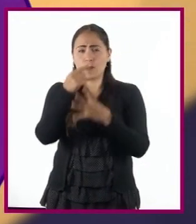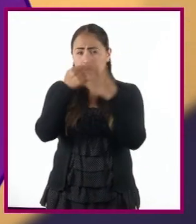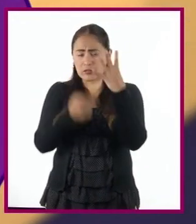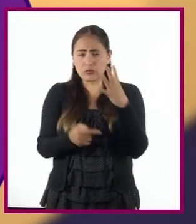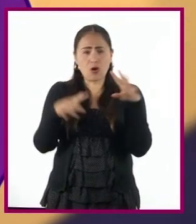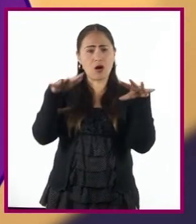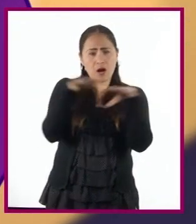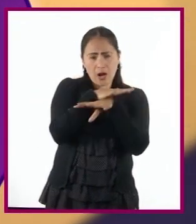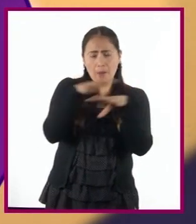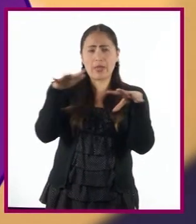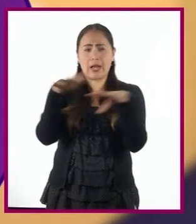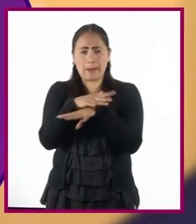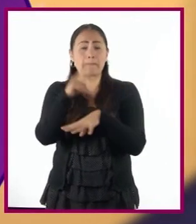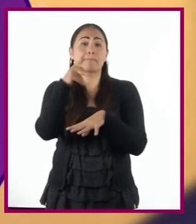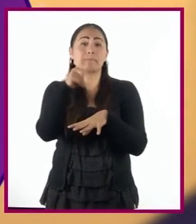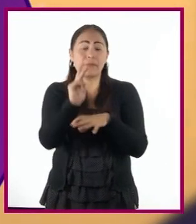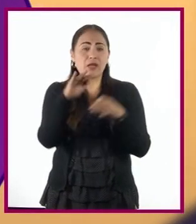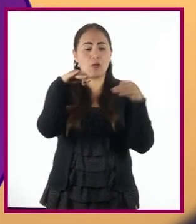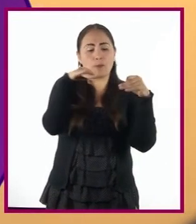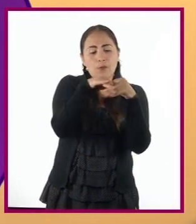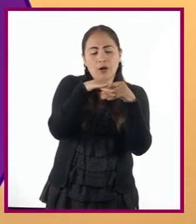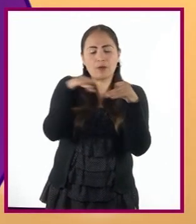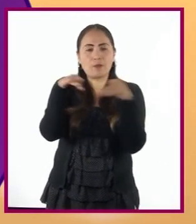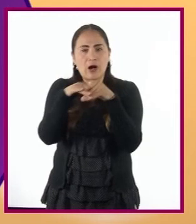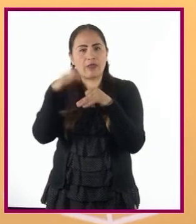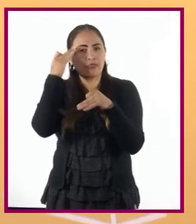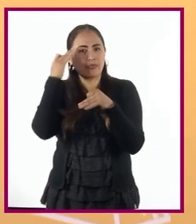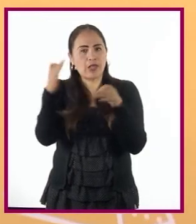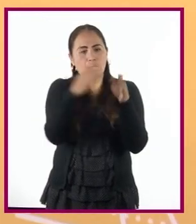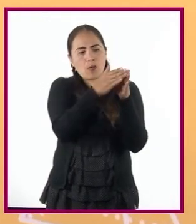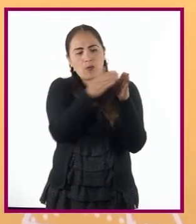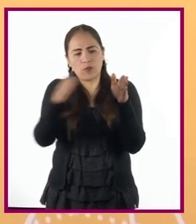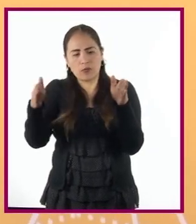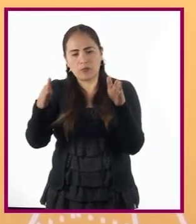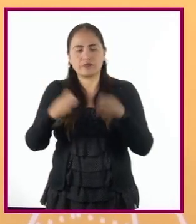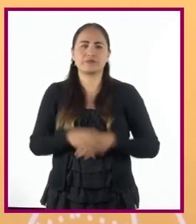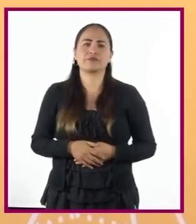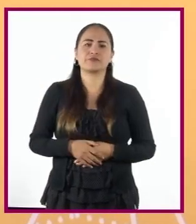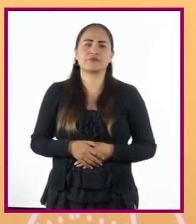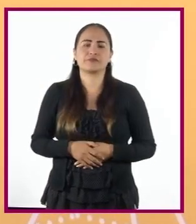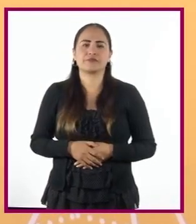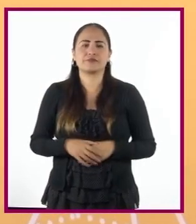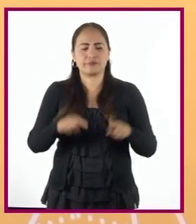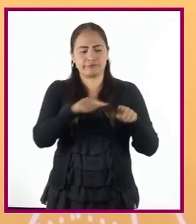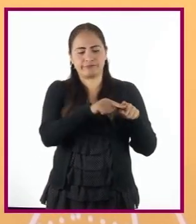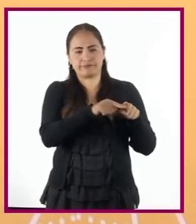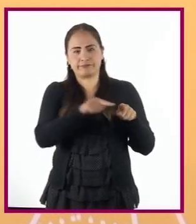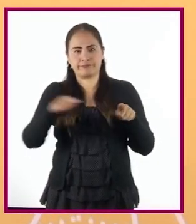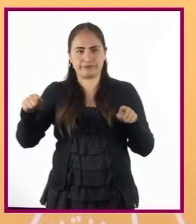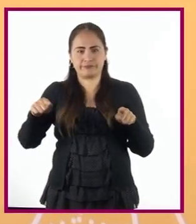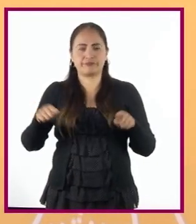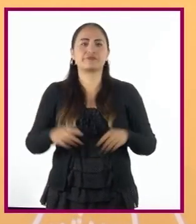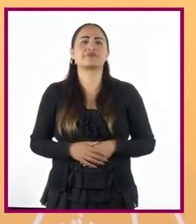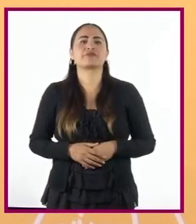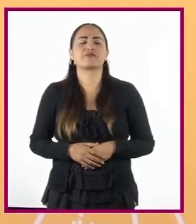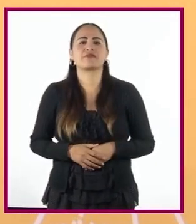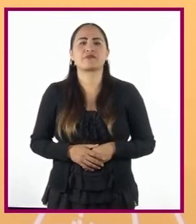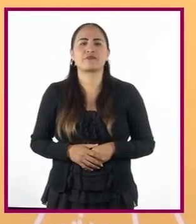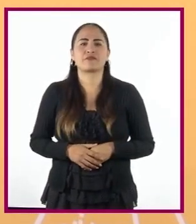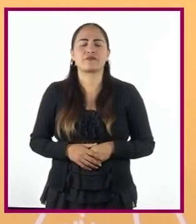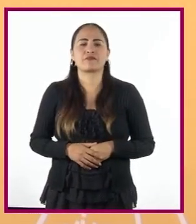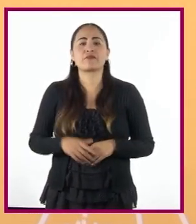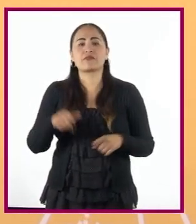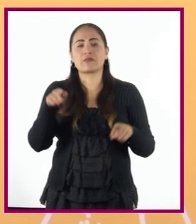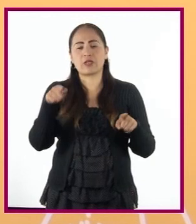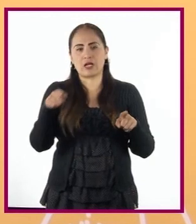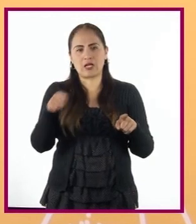de manera continua en un intervalo de tiempo. Debido a esto, en el eje horizontal o de las abscisas, la